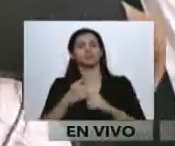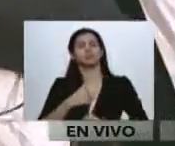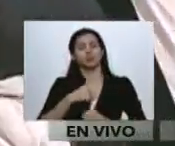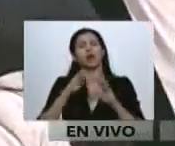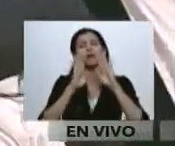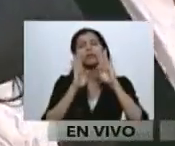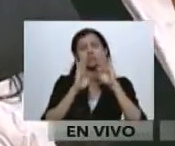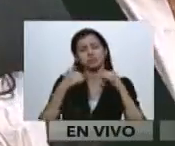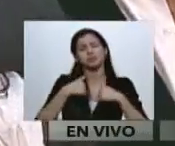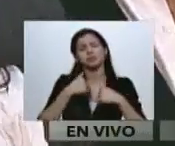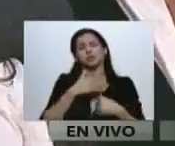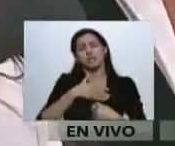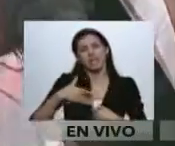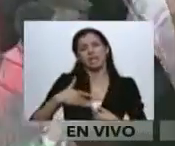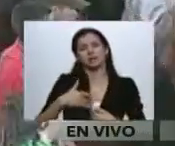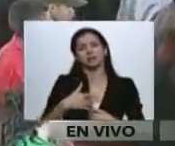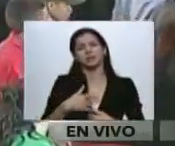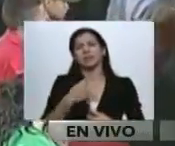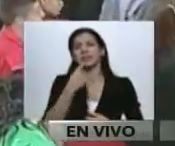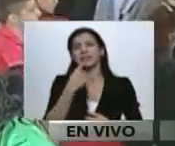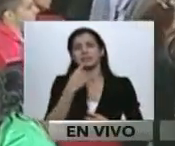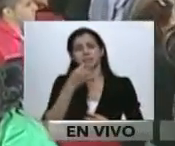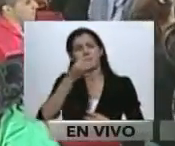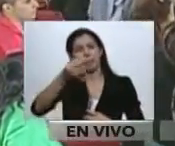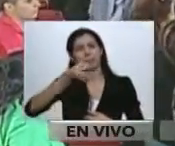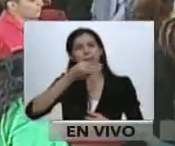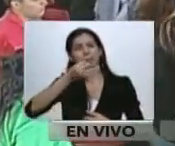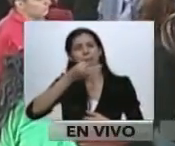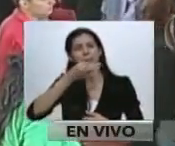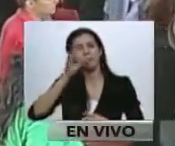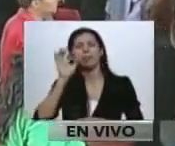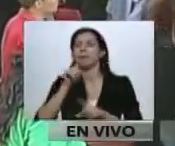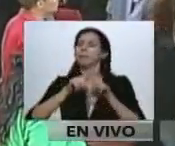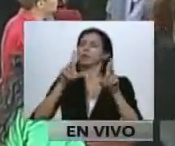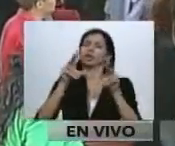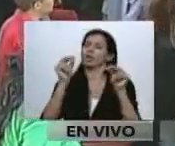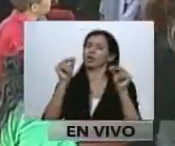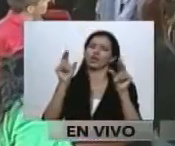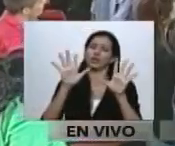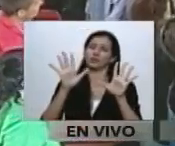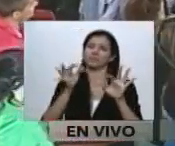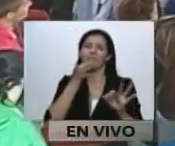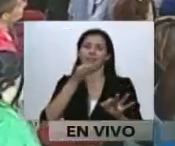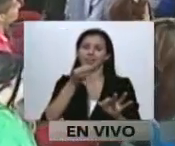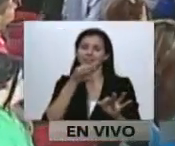la tentación de dar mi sermón, pero no voy a caer en esa tentación.